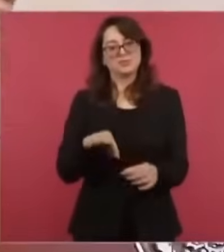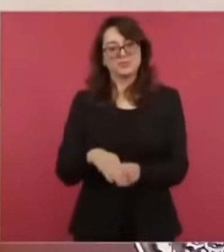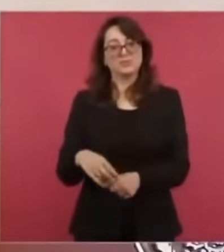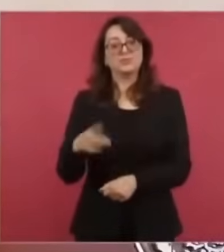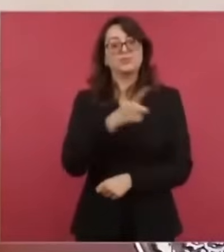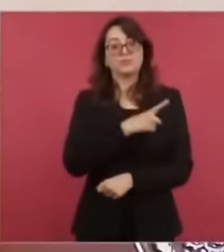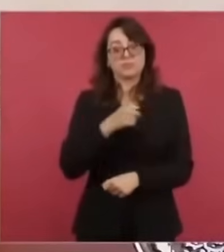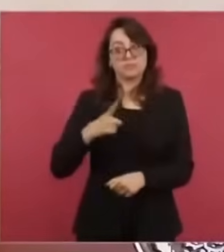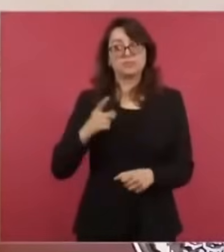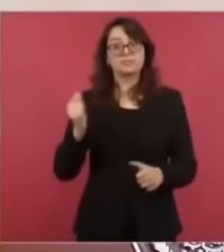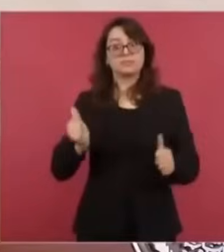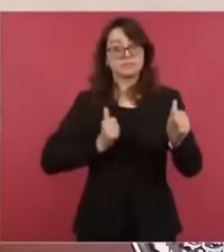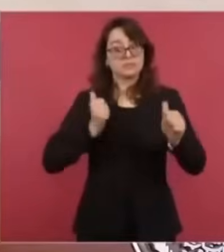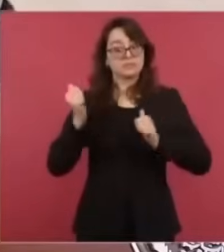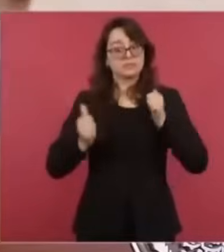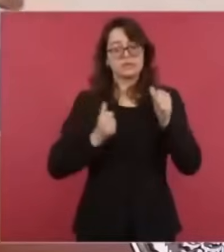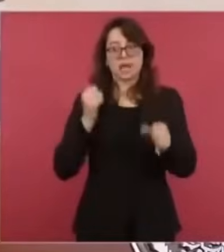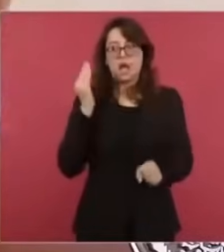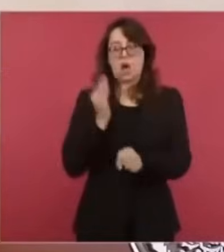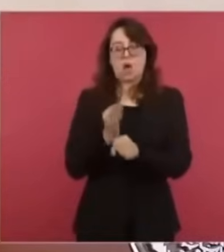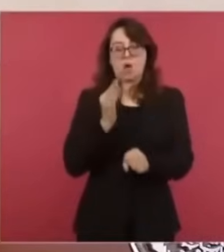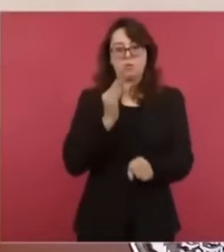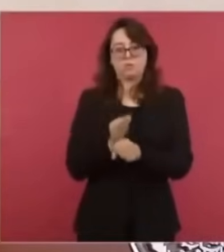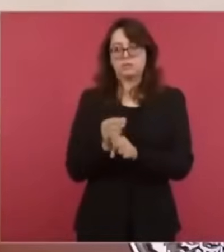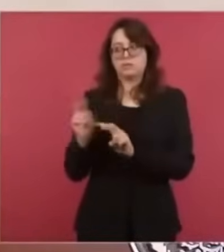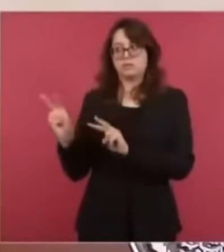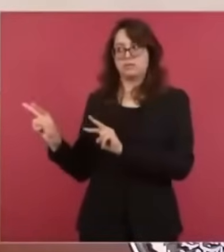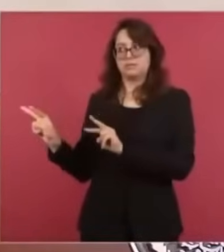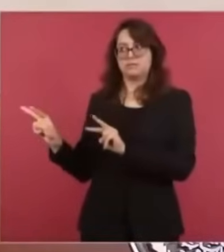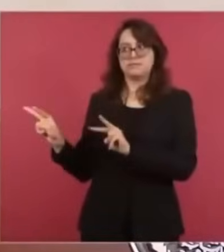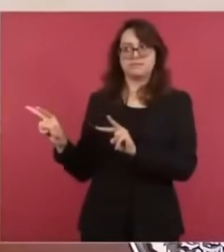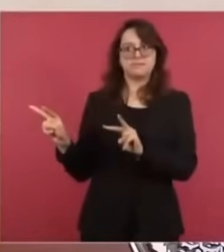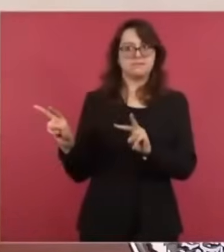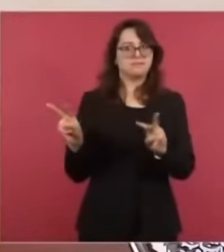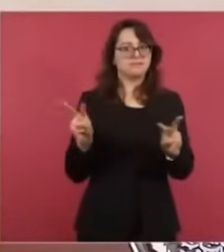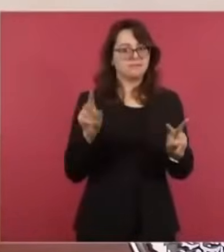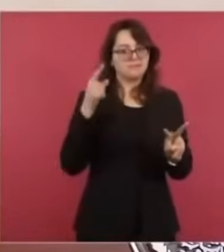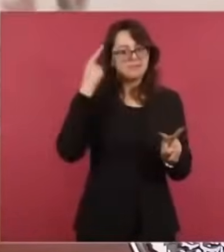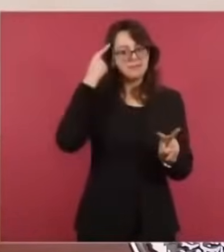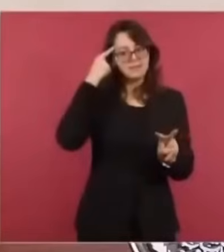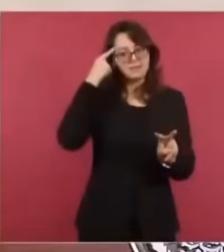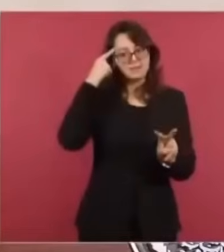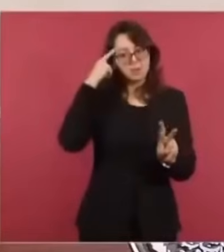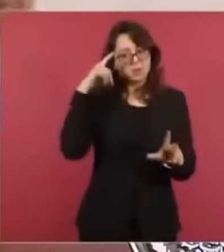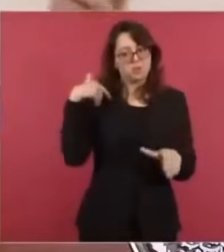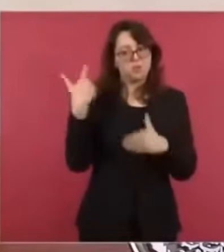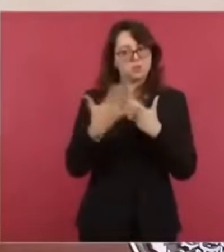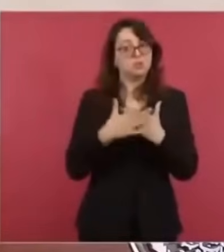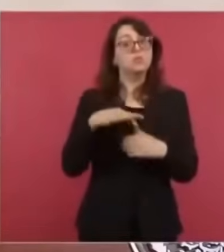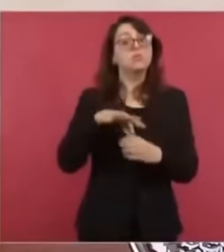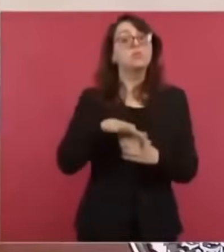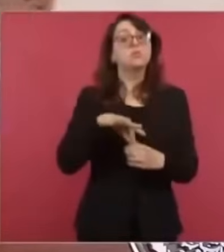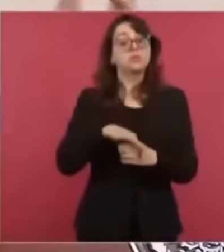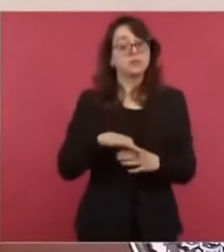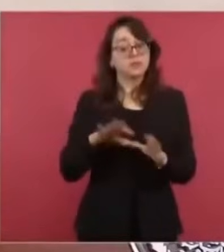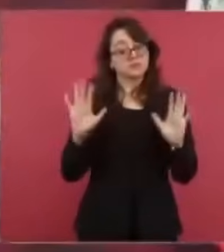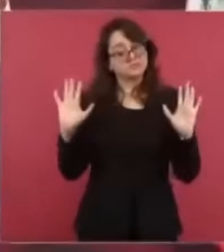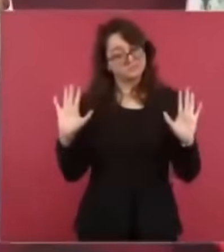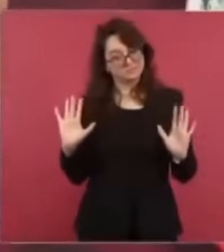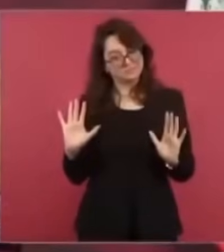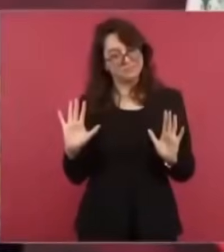todo esto, porque todo esto ayuda mucho a que la gente